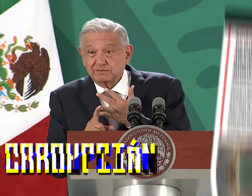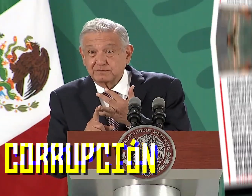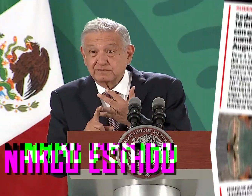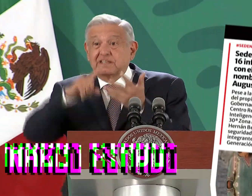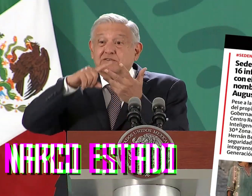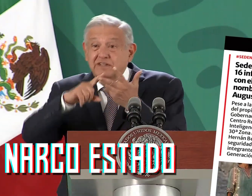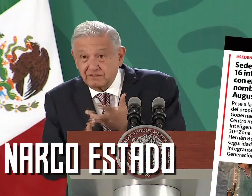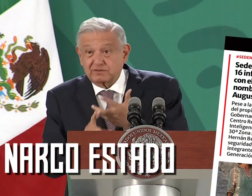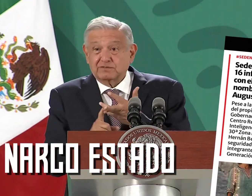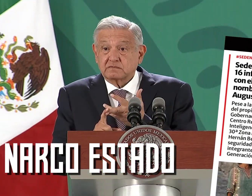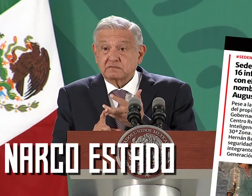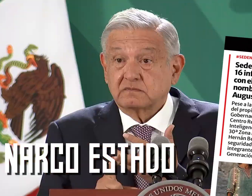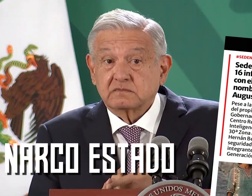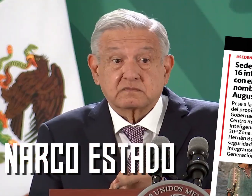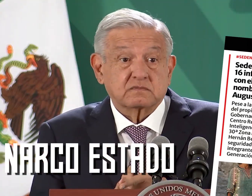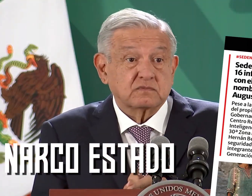impuestos, sin gasolinazos,